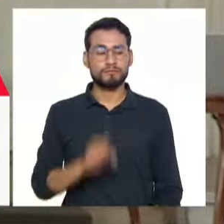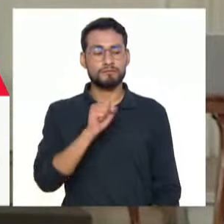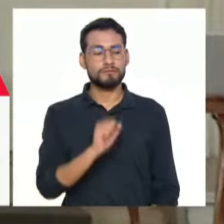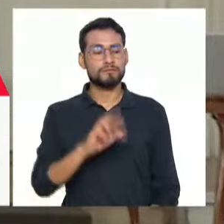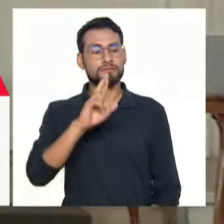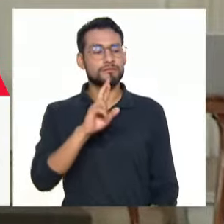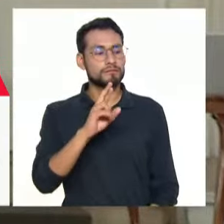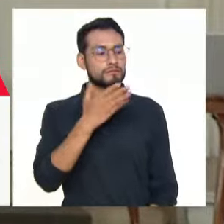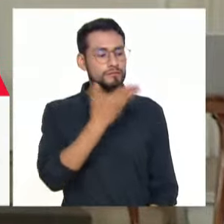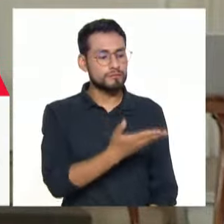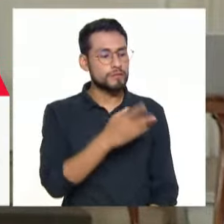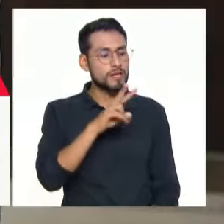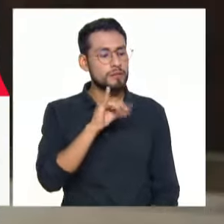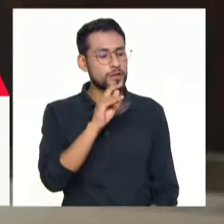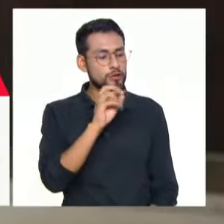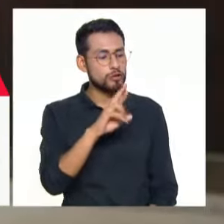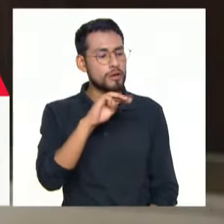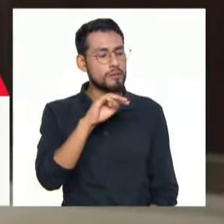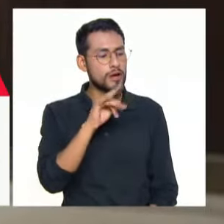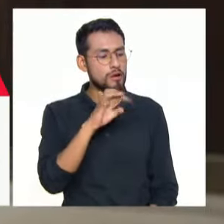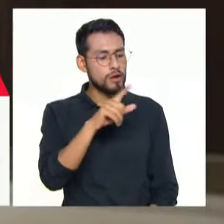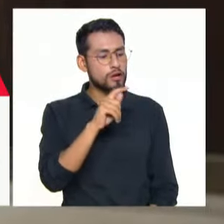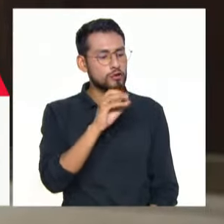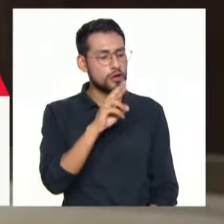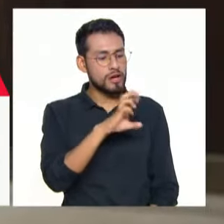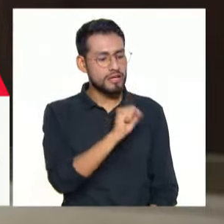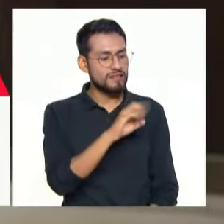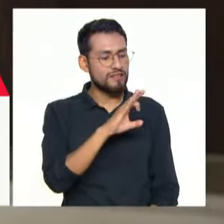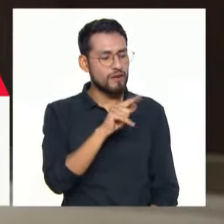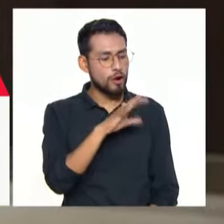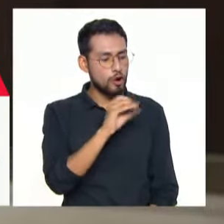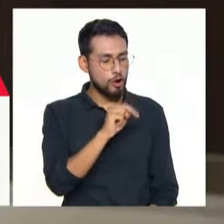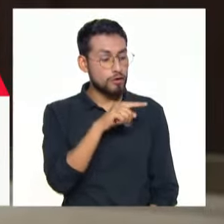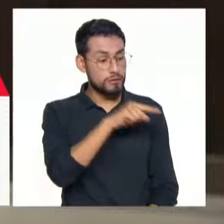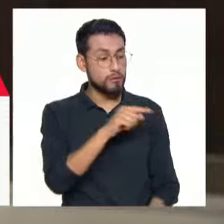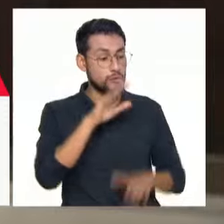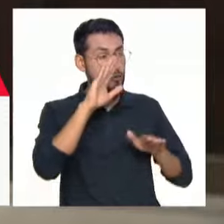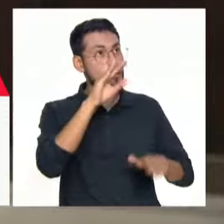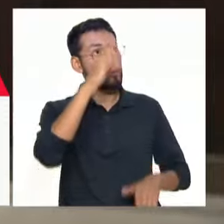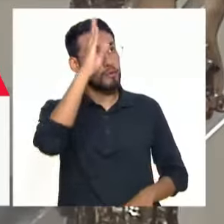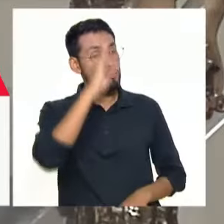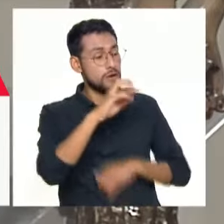Señor Víctor Manuel Torres Falcón, ¿jura usted